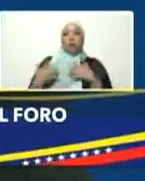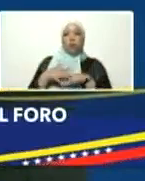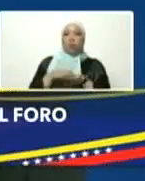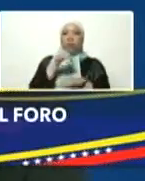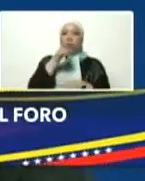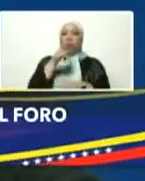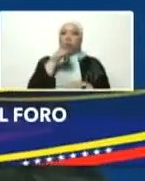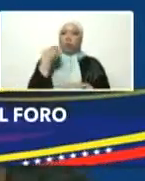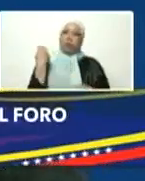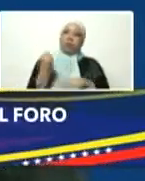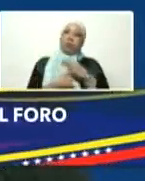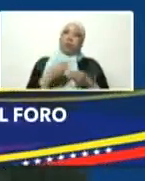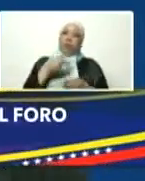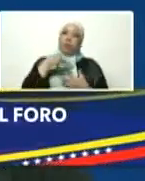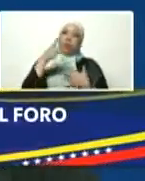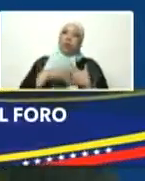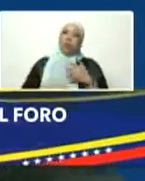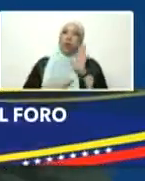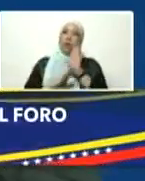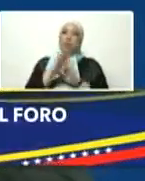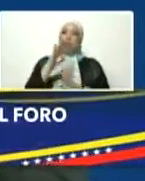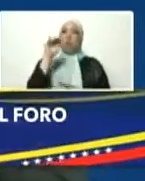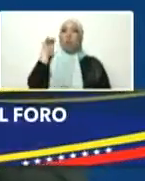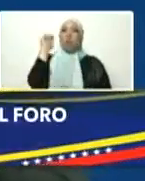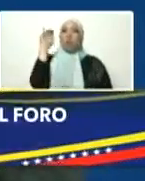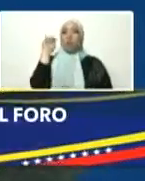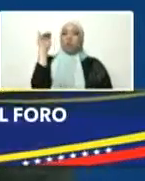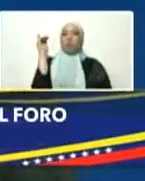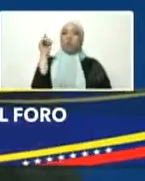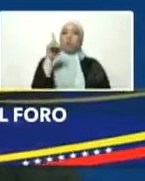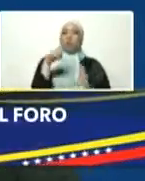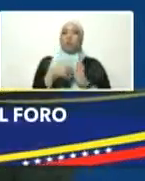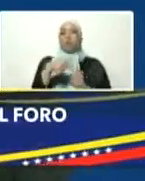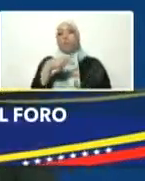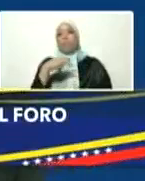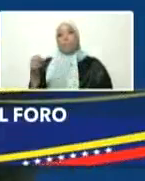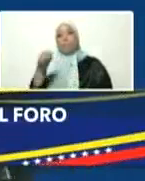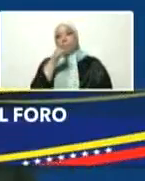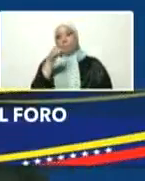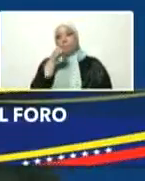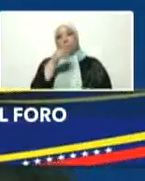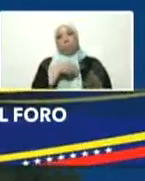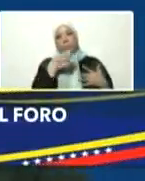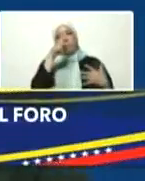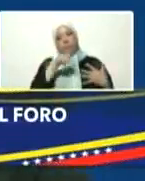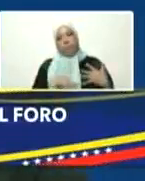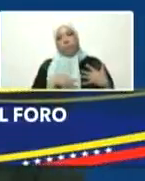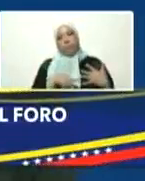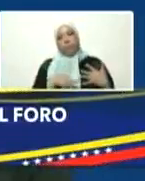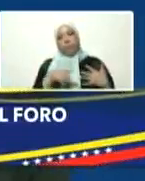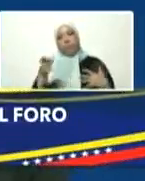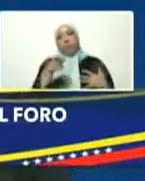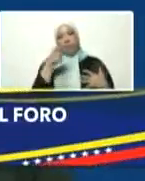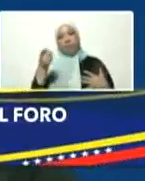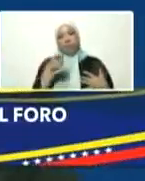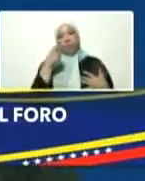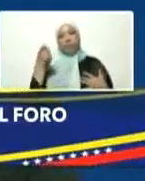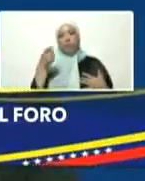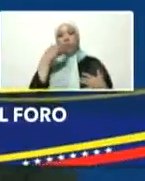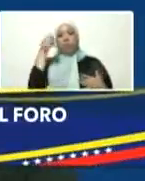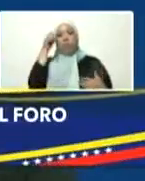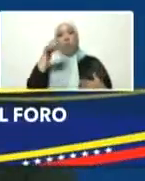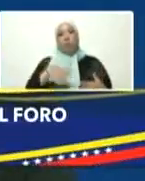justo, un proyecto de avanzada, un proyecto que mira a futuro y un proyecto que busca, junto con todos los pueblos